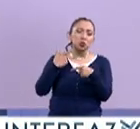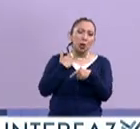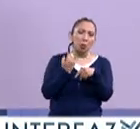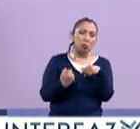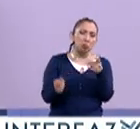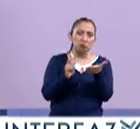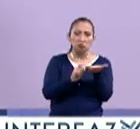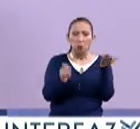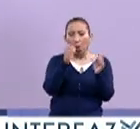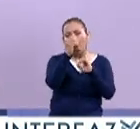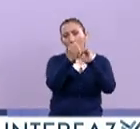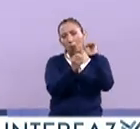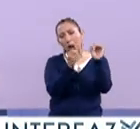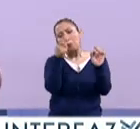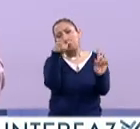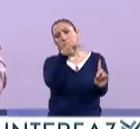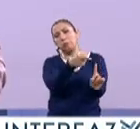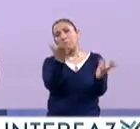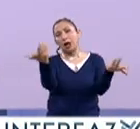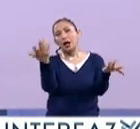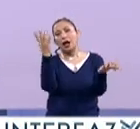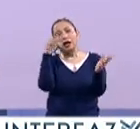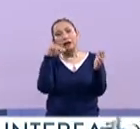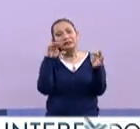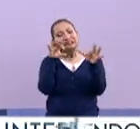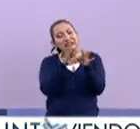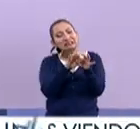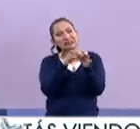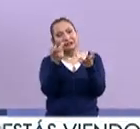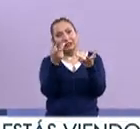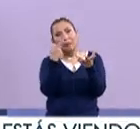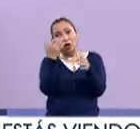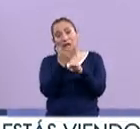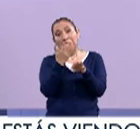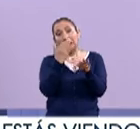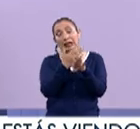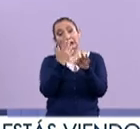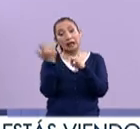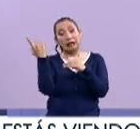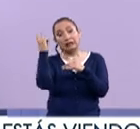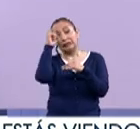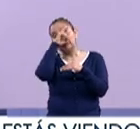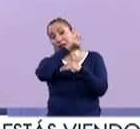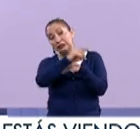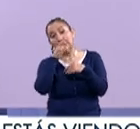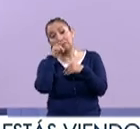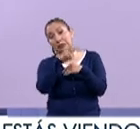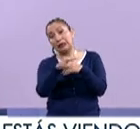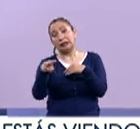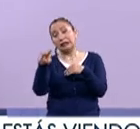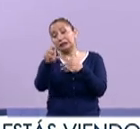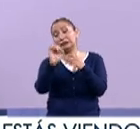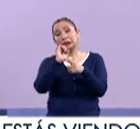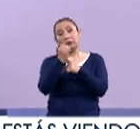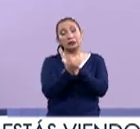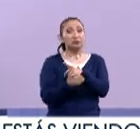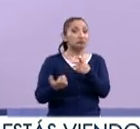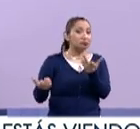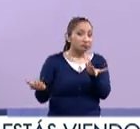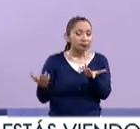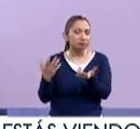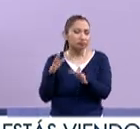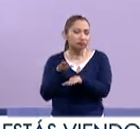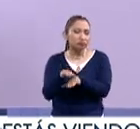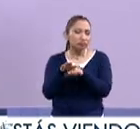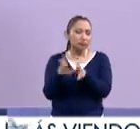o alguna obra respecto pues, a la coyuntura de la cual nos encontramos, que no es nada fácil. Y en este caso, por supuesto, que